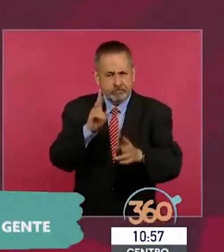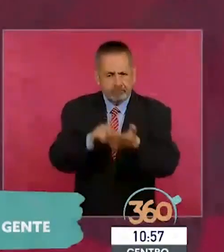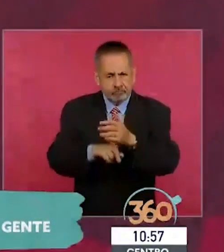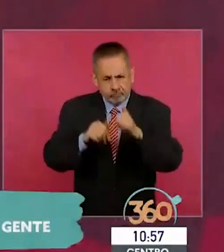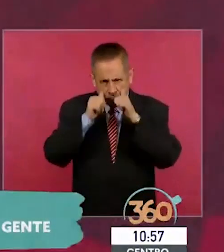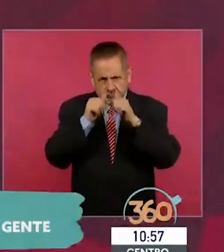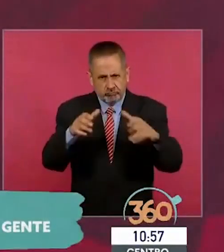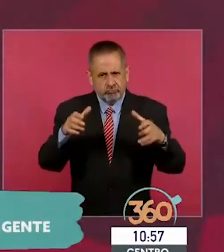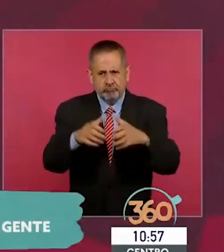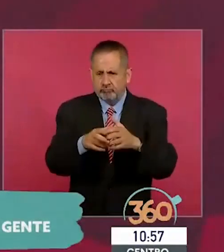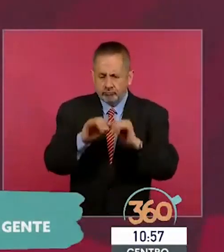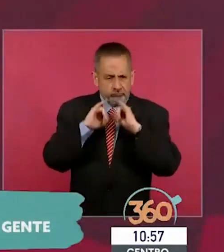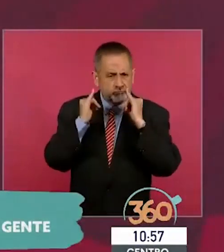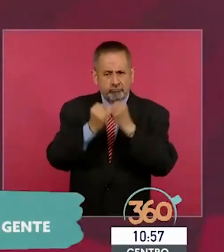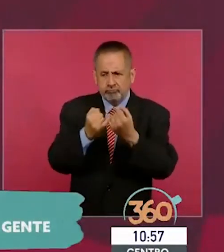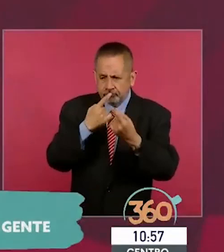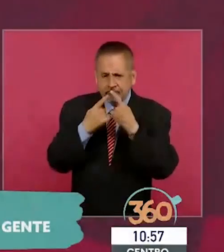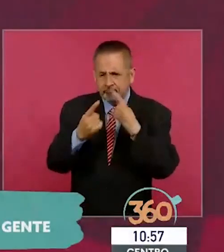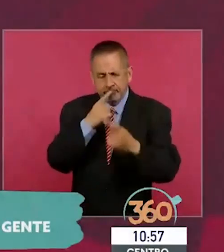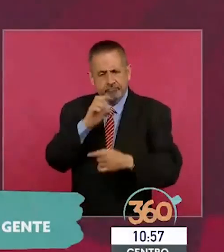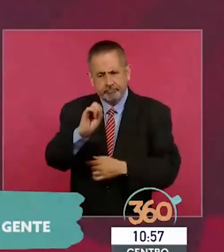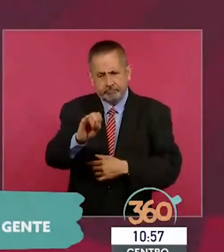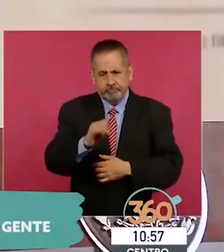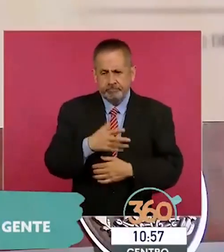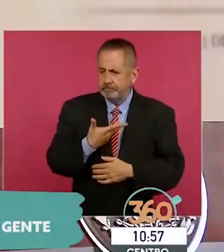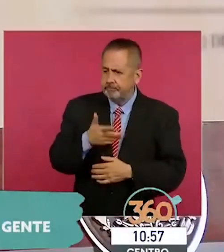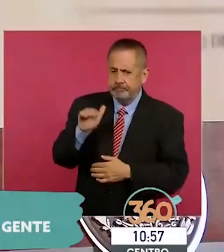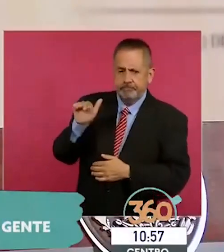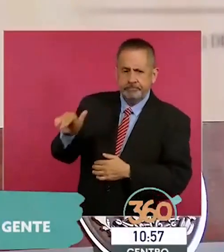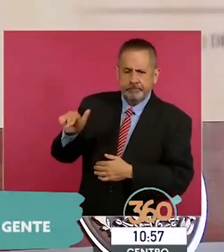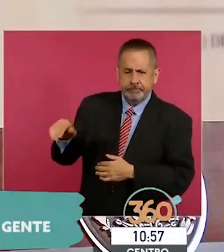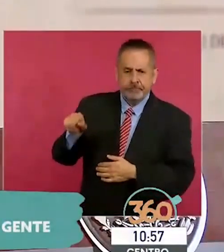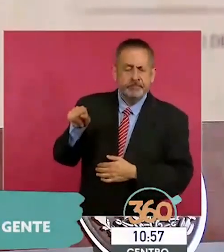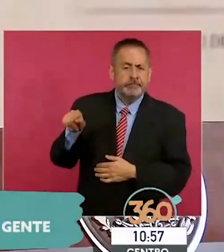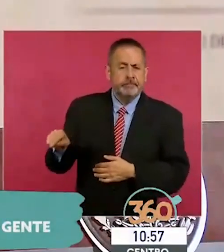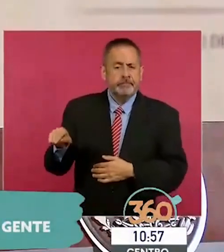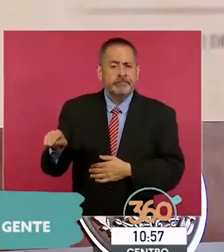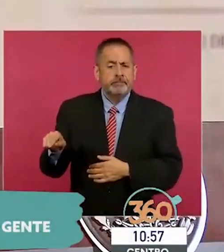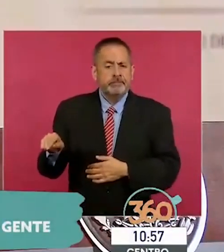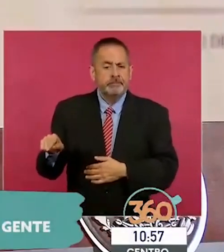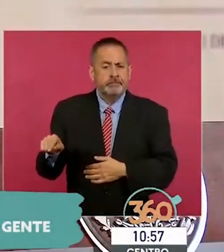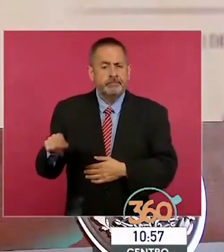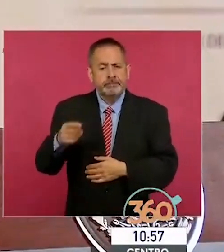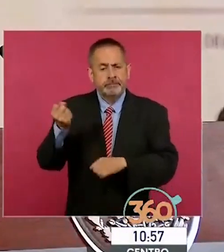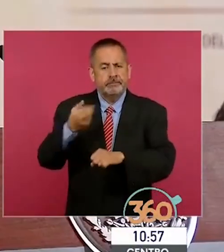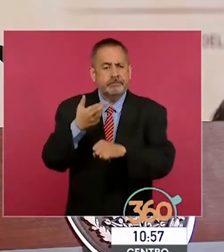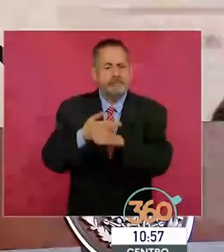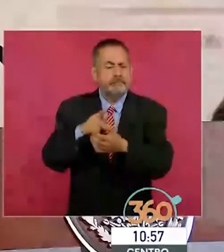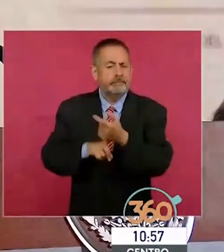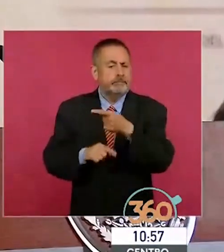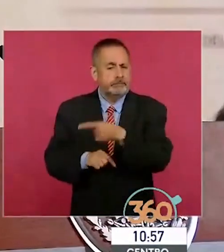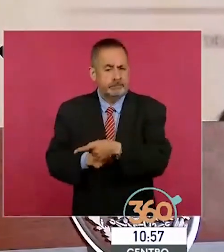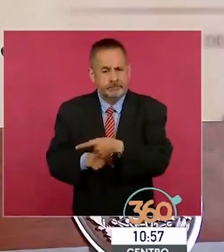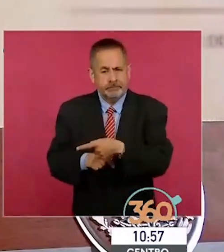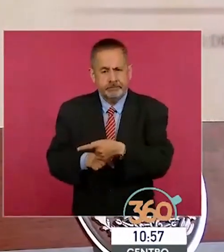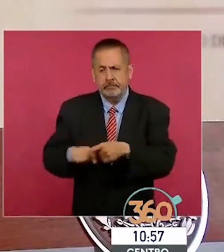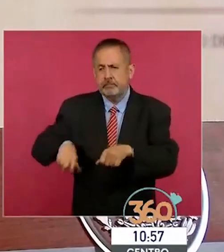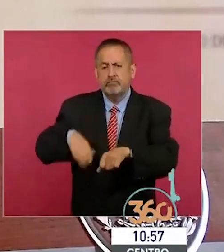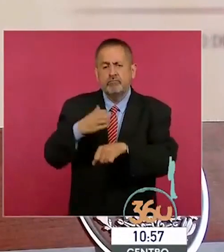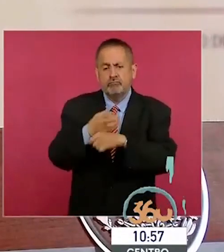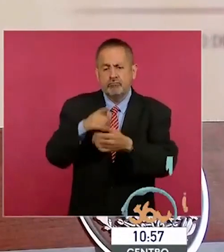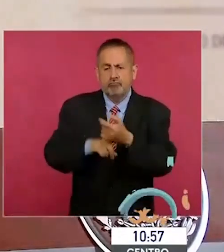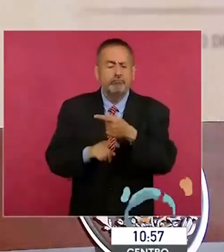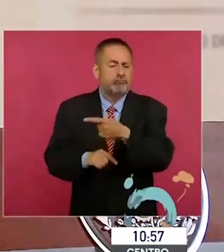les atienda. Le voy a pedir a la secretaria de